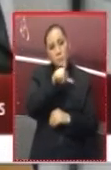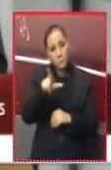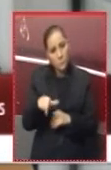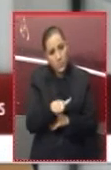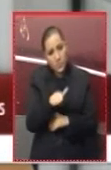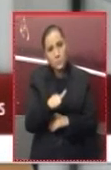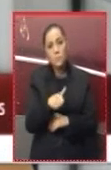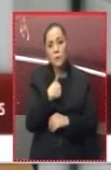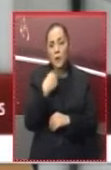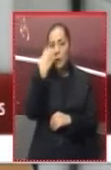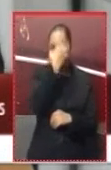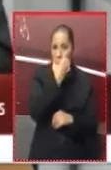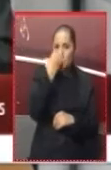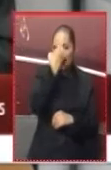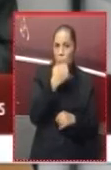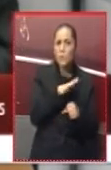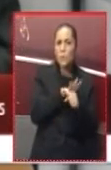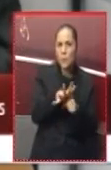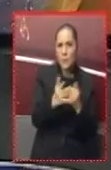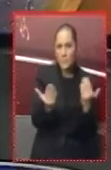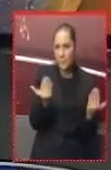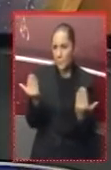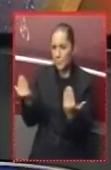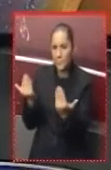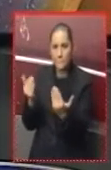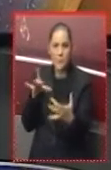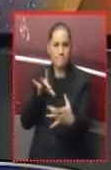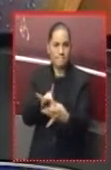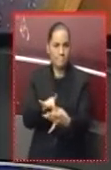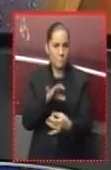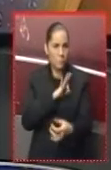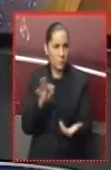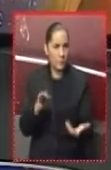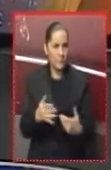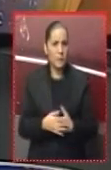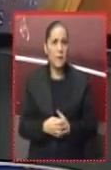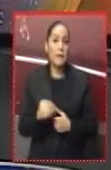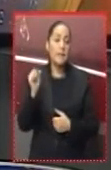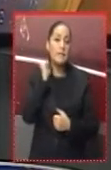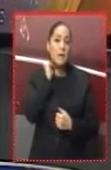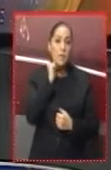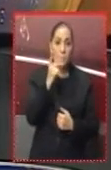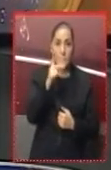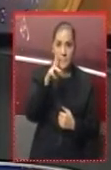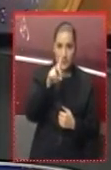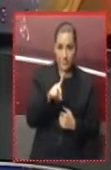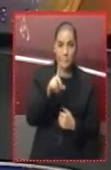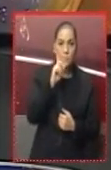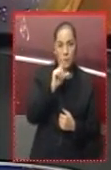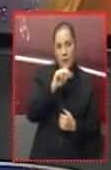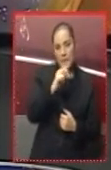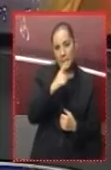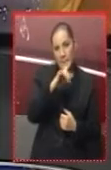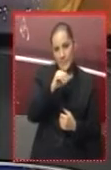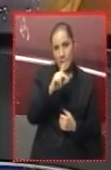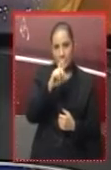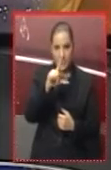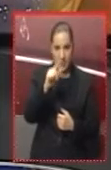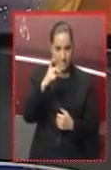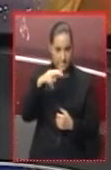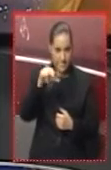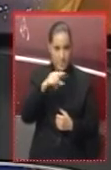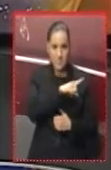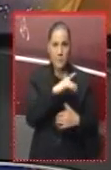el examen de proporcionalidad. La senadora del PRD, Angélica de la Peña, pidió al compareciente explicar los aspectos